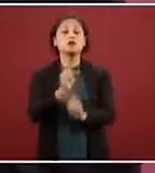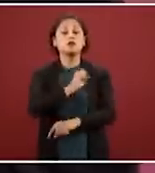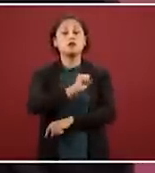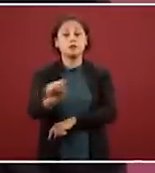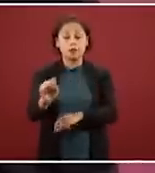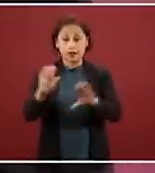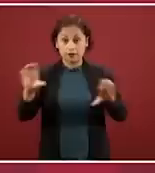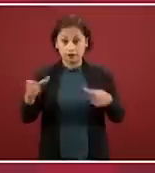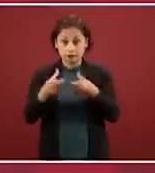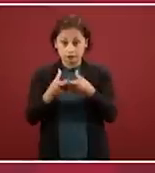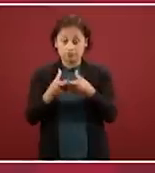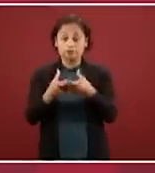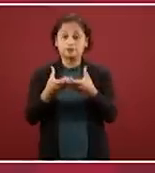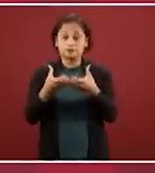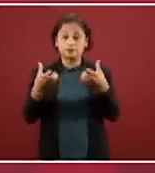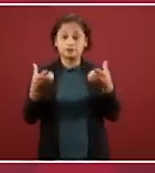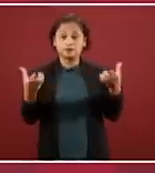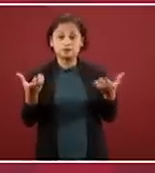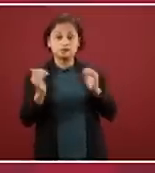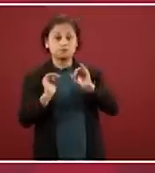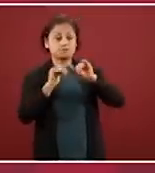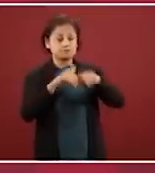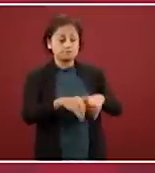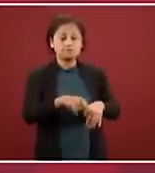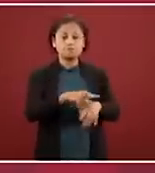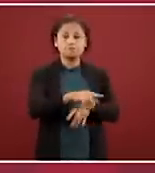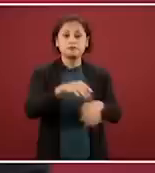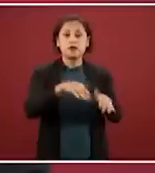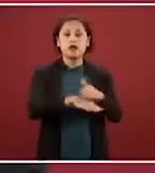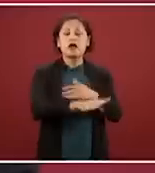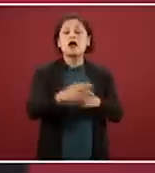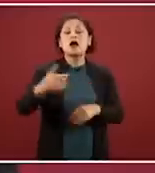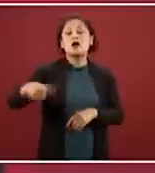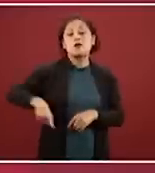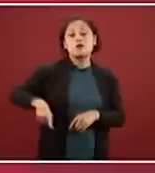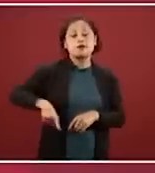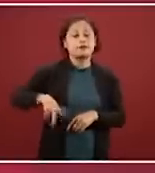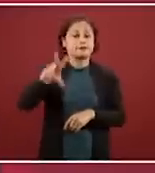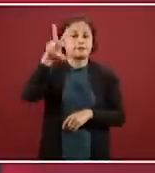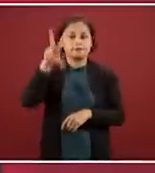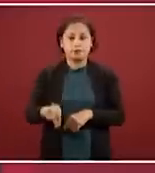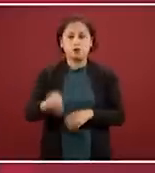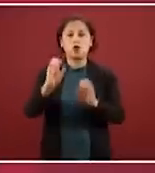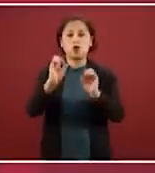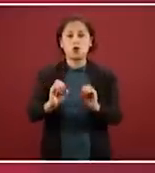en gobiernos y en poderes.